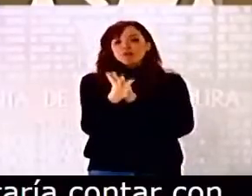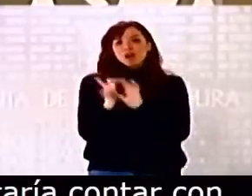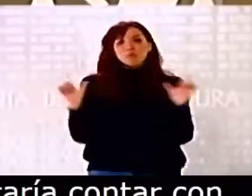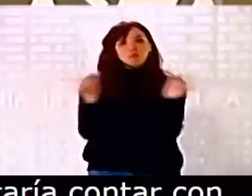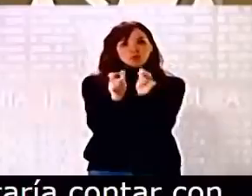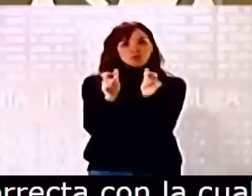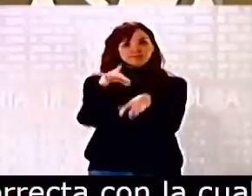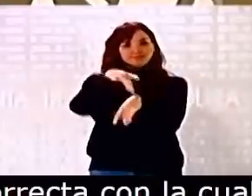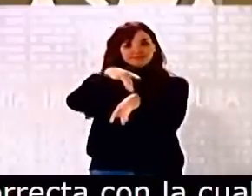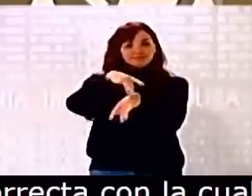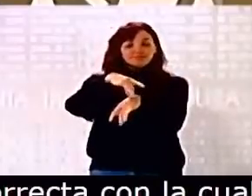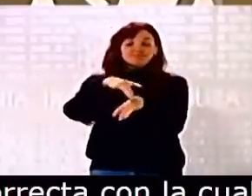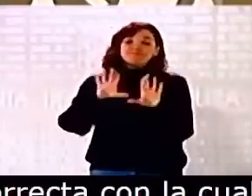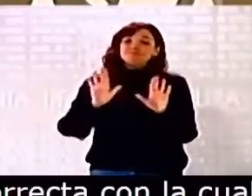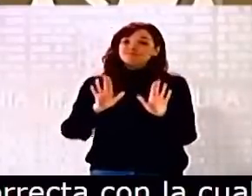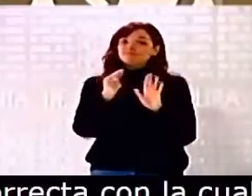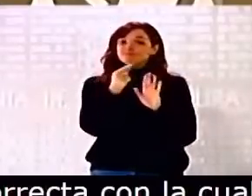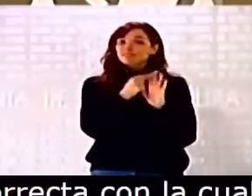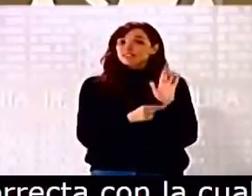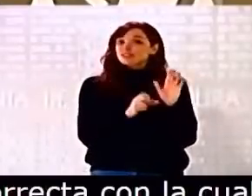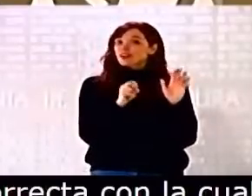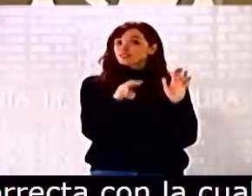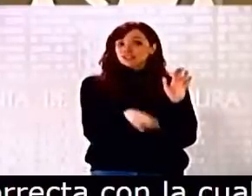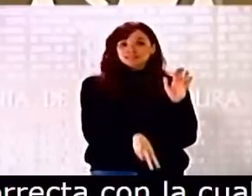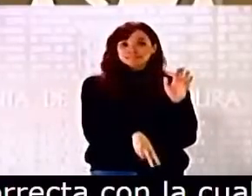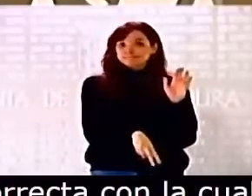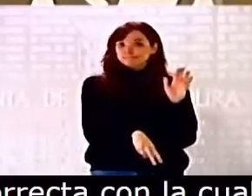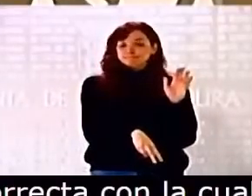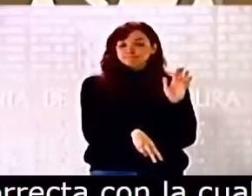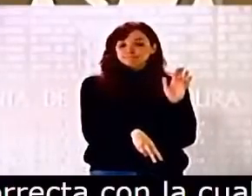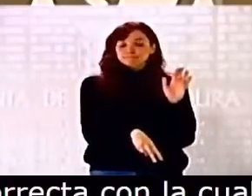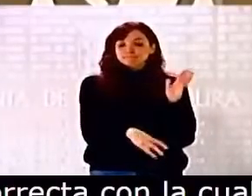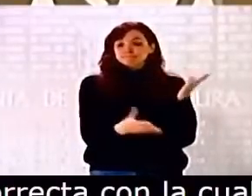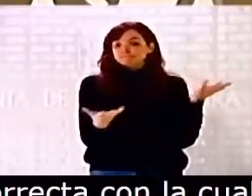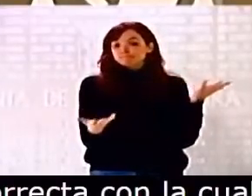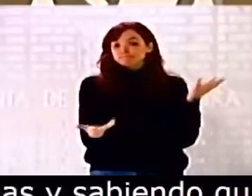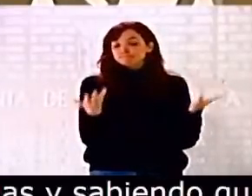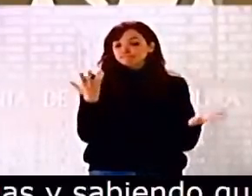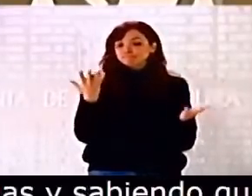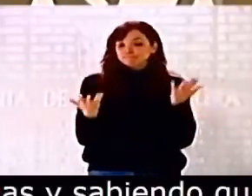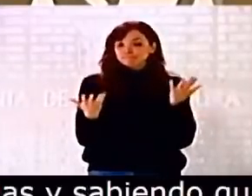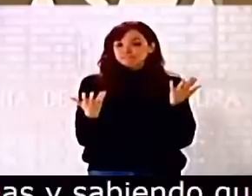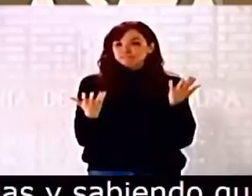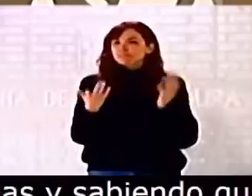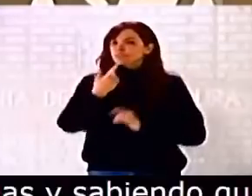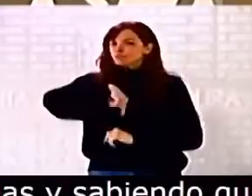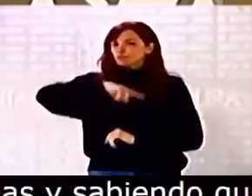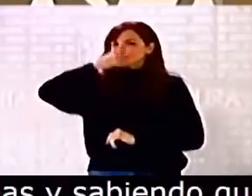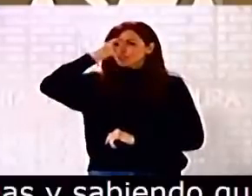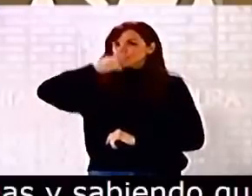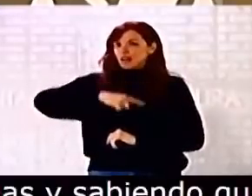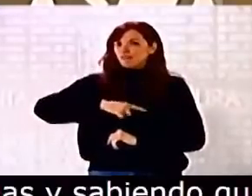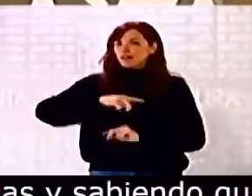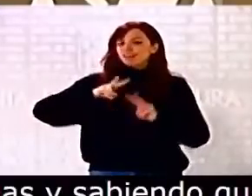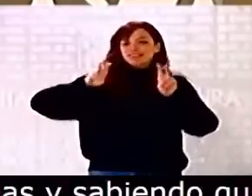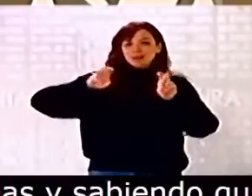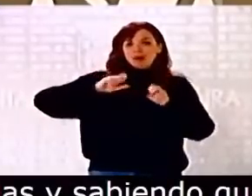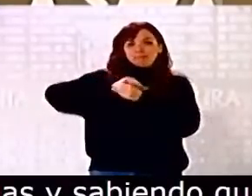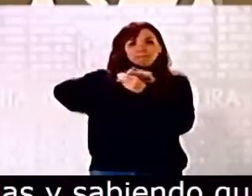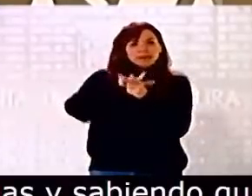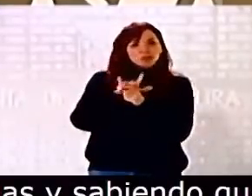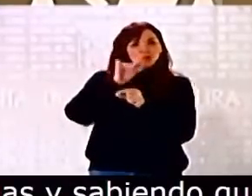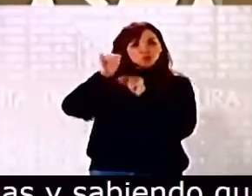sin tener esas medidas y sabiendo que lo único que afecta al virus y que hace que se